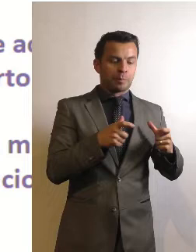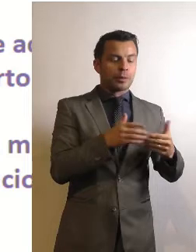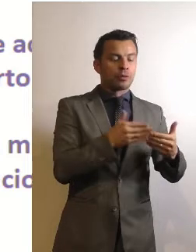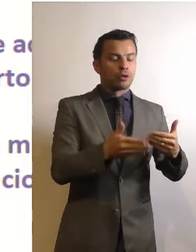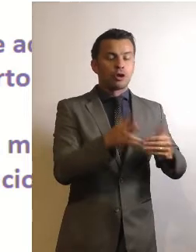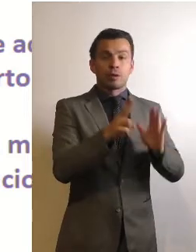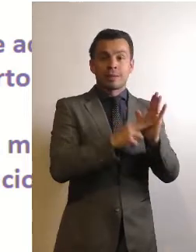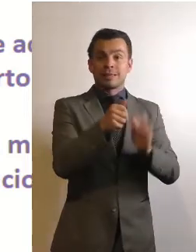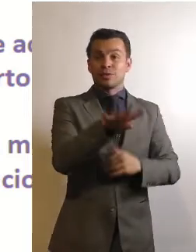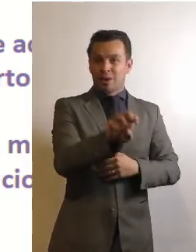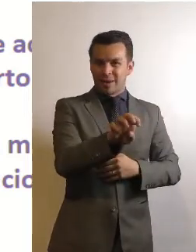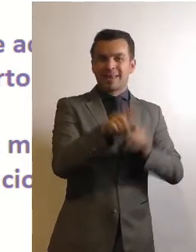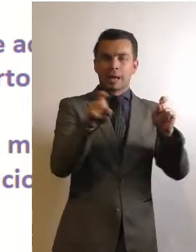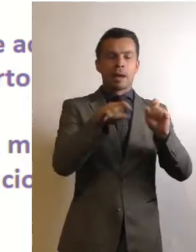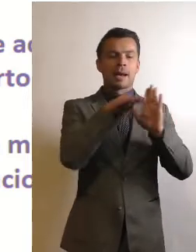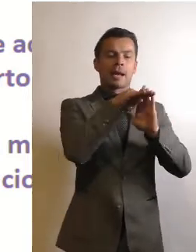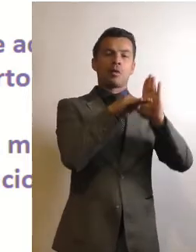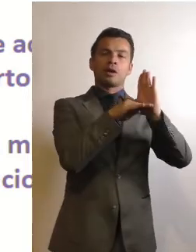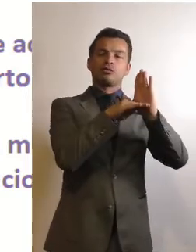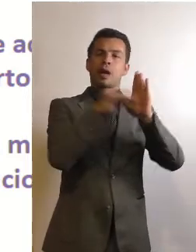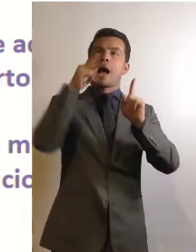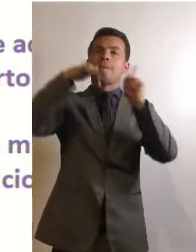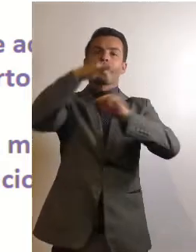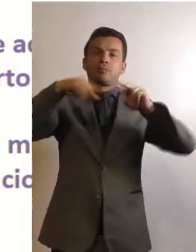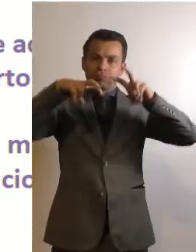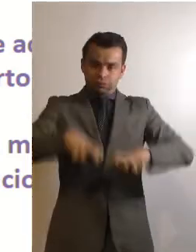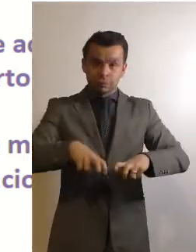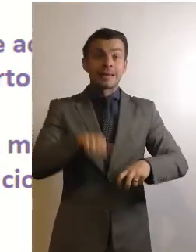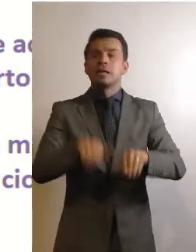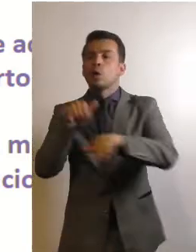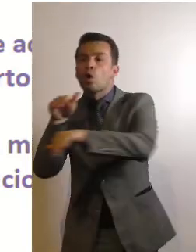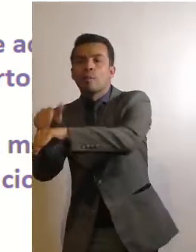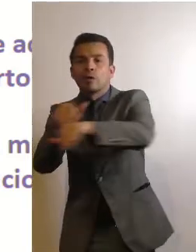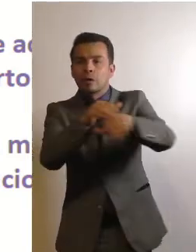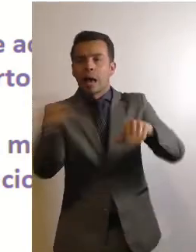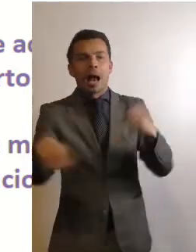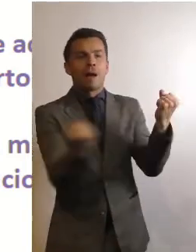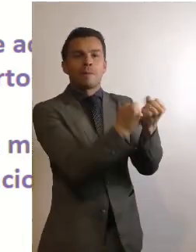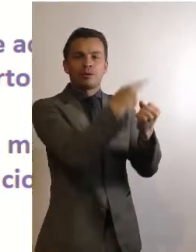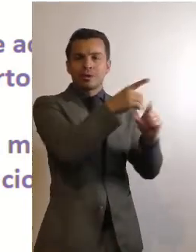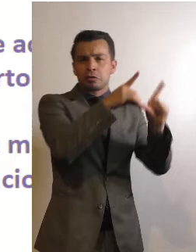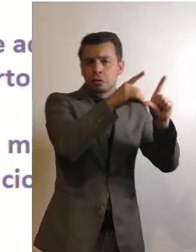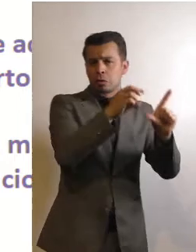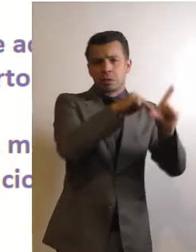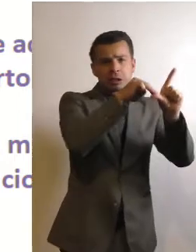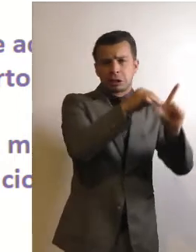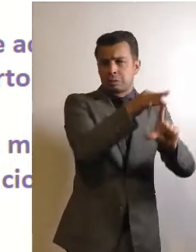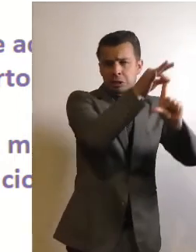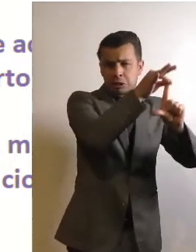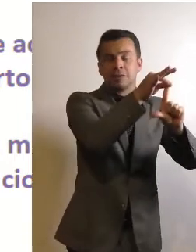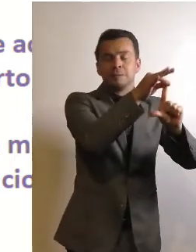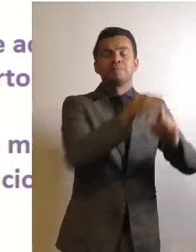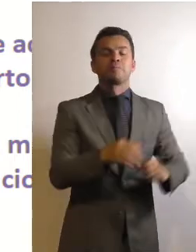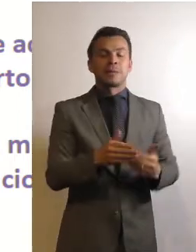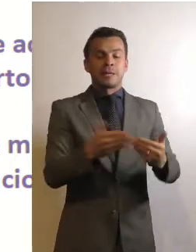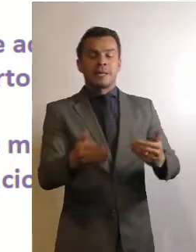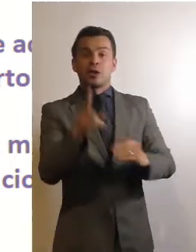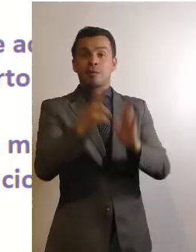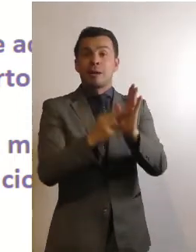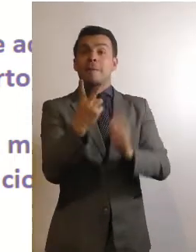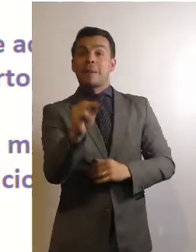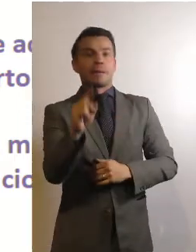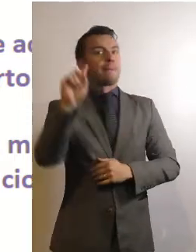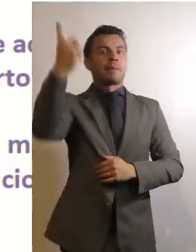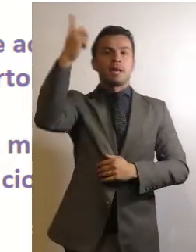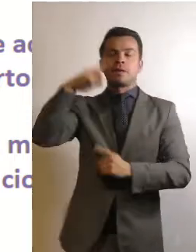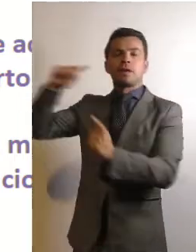regulación ambiental de la investigación, una convocatoria interna de apoyos a posgrados. Para el 2020, la primera financiación por regalías